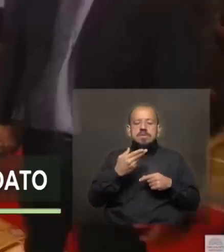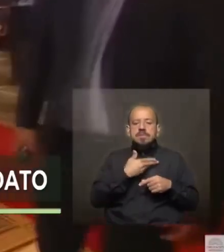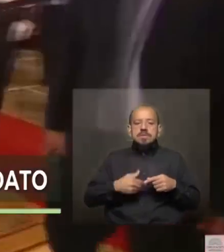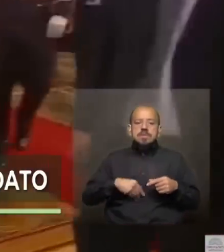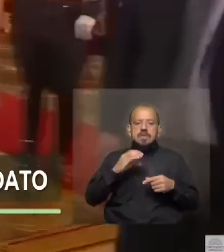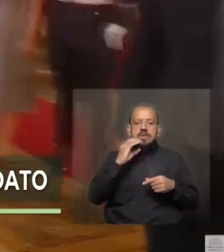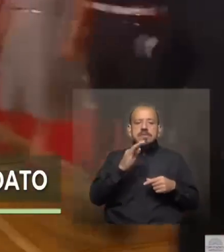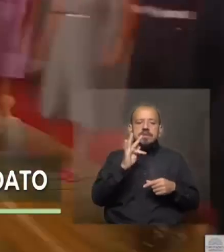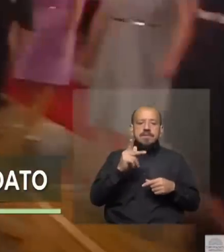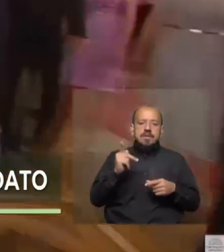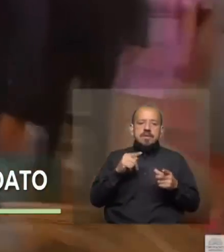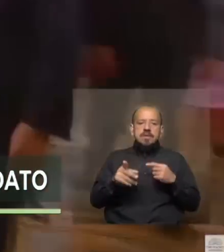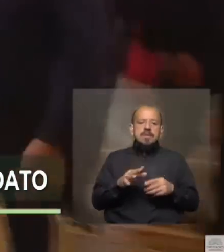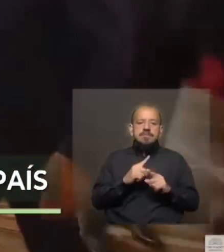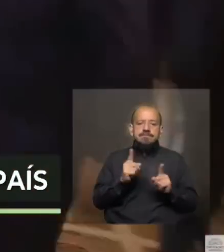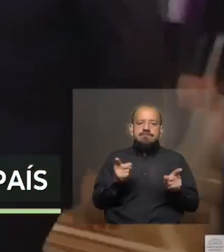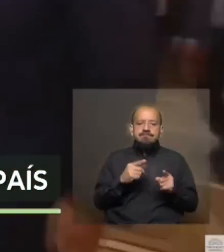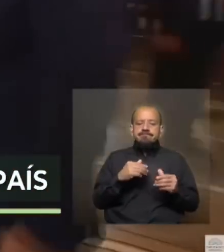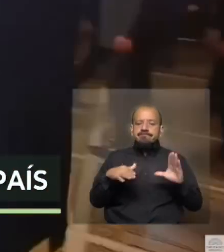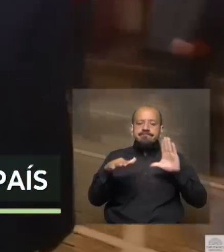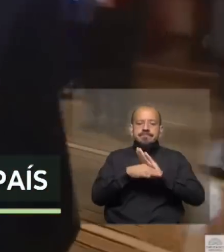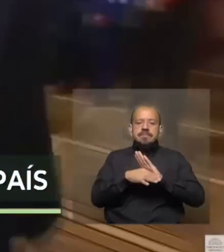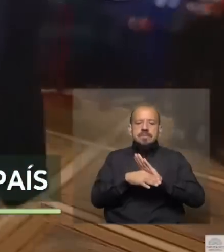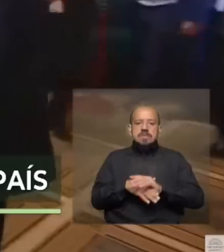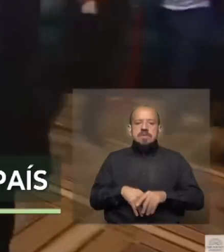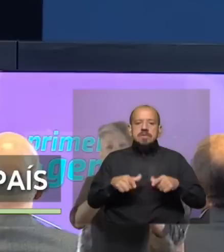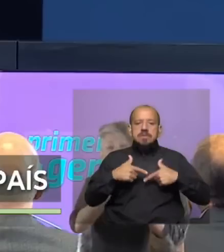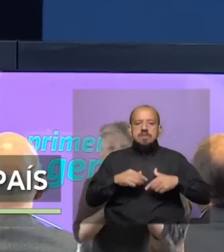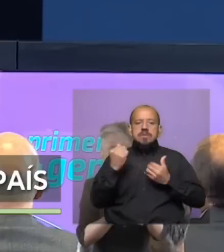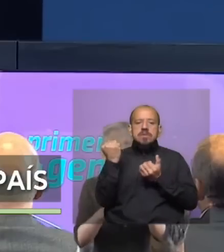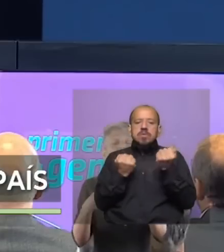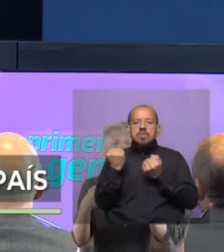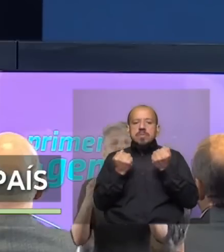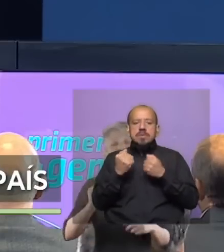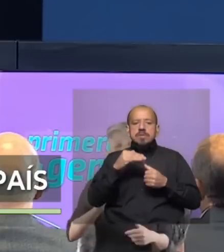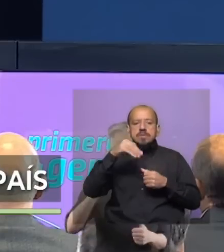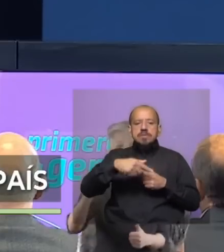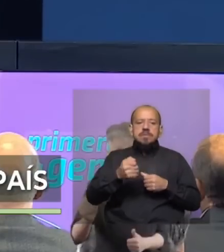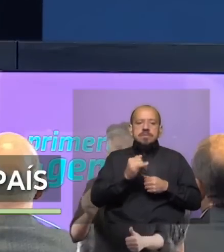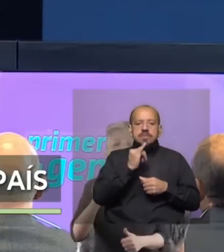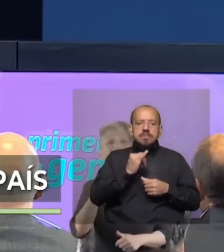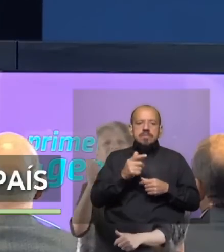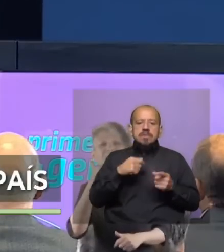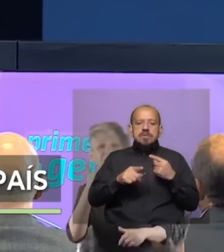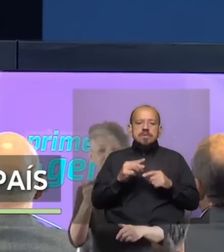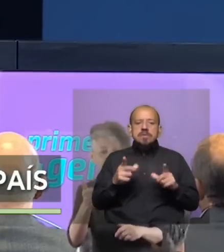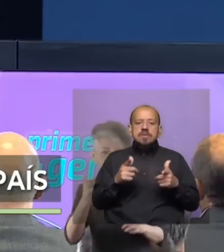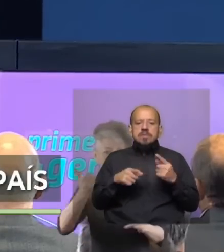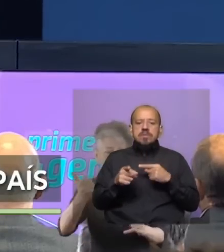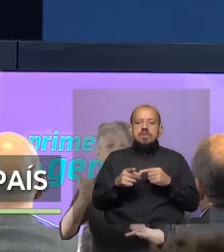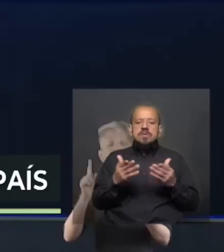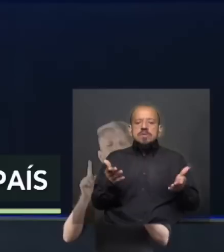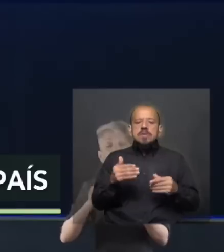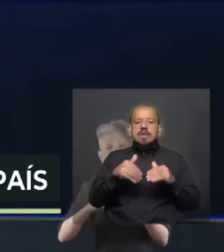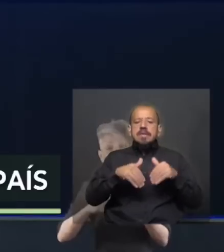Cristina Fernández reconoció que no coincide con la propuesta del ministro de economía Sergio massa de que no haya elecciones internas para evitar